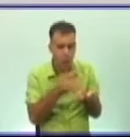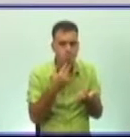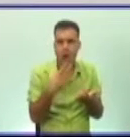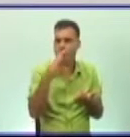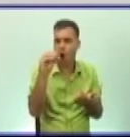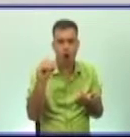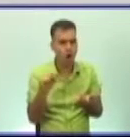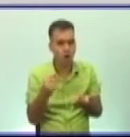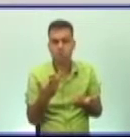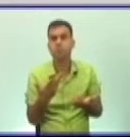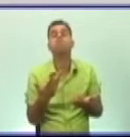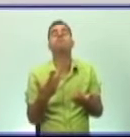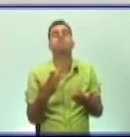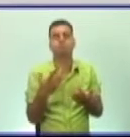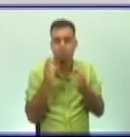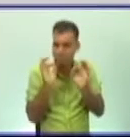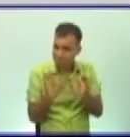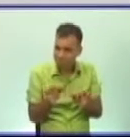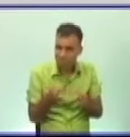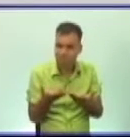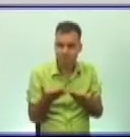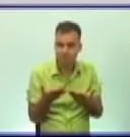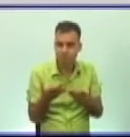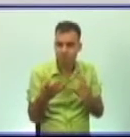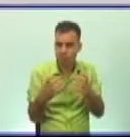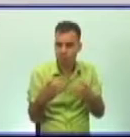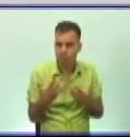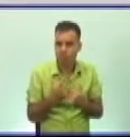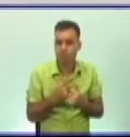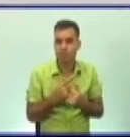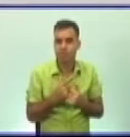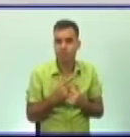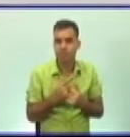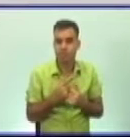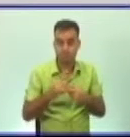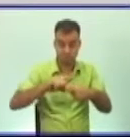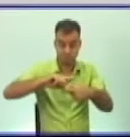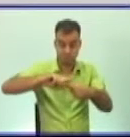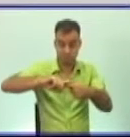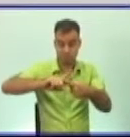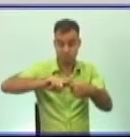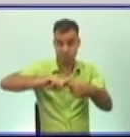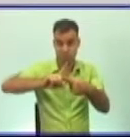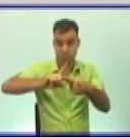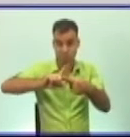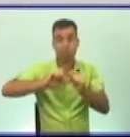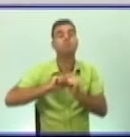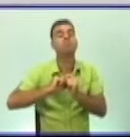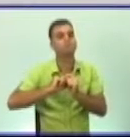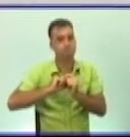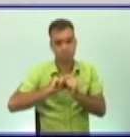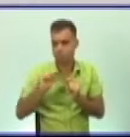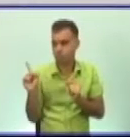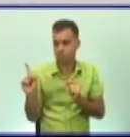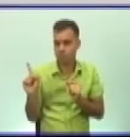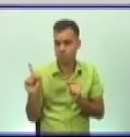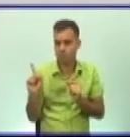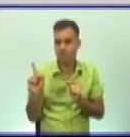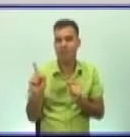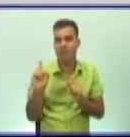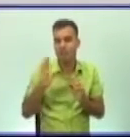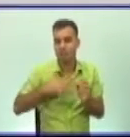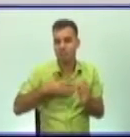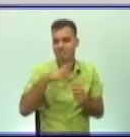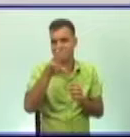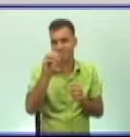y obtiene de esta manera que el ángulo de desfasaje entre las oscilaciones de la corriente y la tensión es de 30